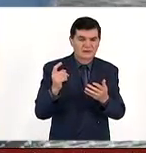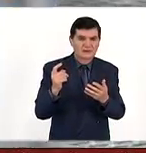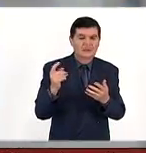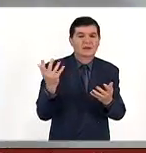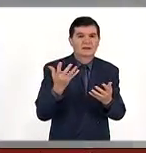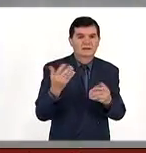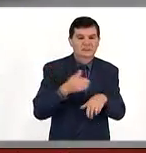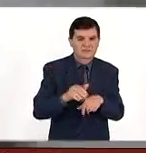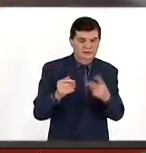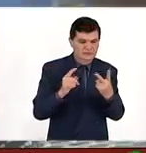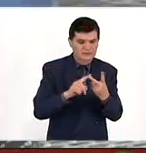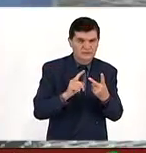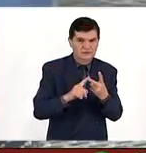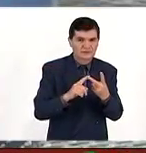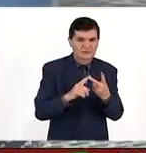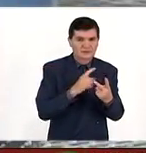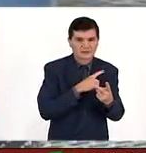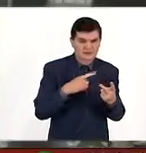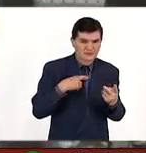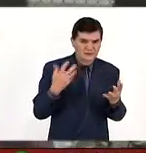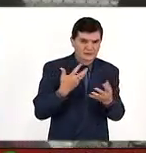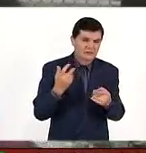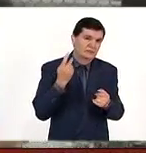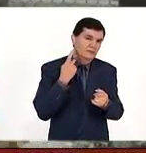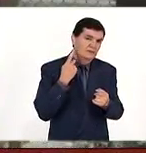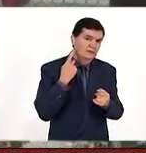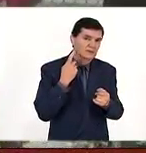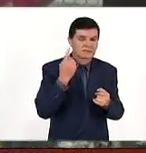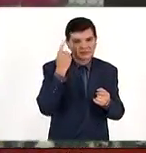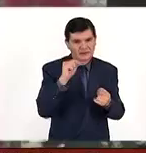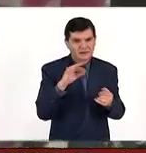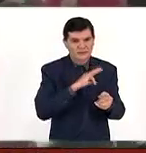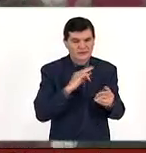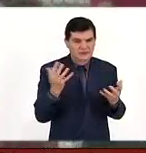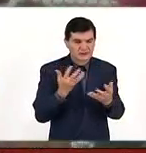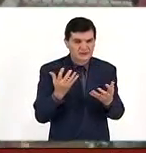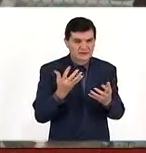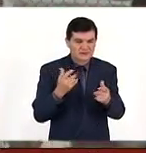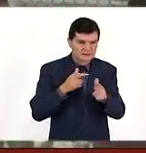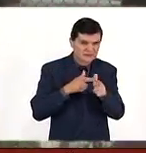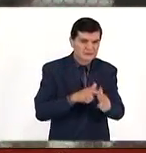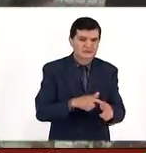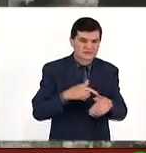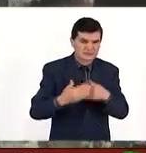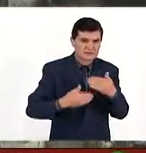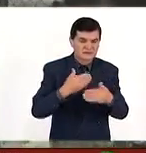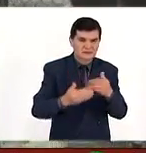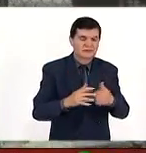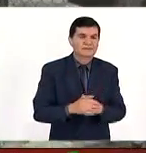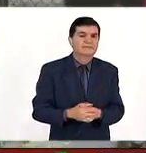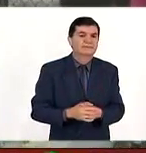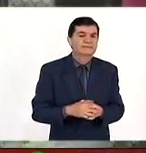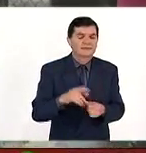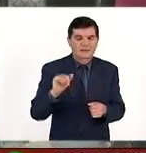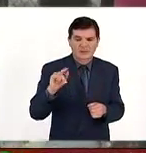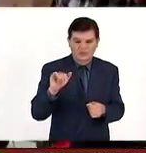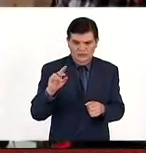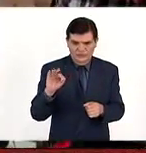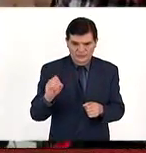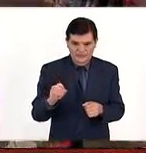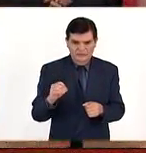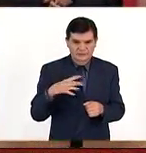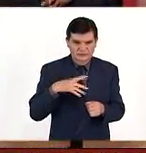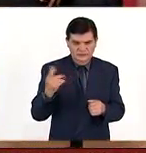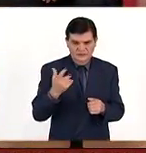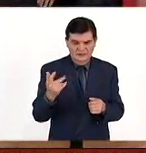y número dos tendrán que generar una política para poder mantener y controlar la salida de sus huevos ahora adolfo finalmente